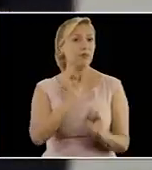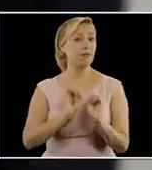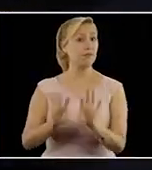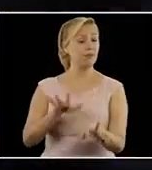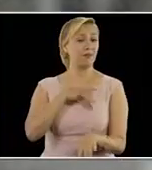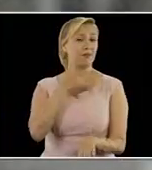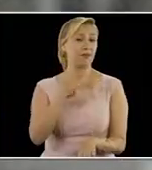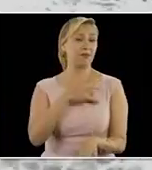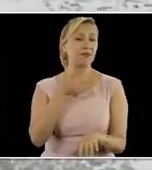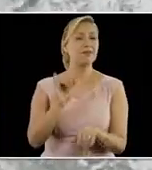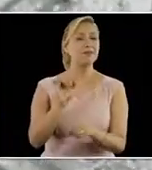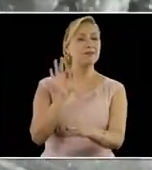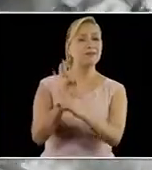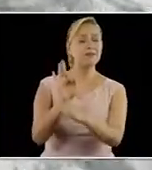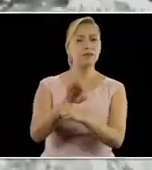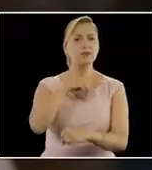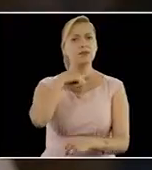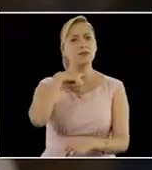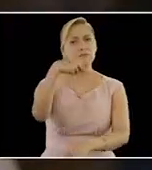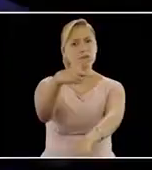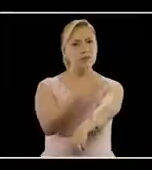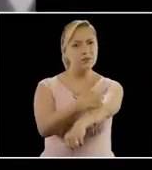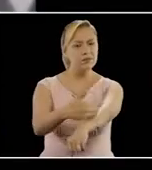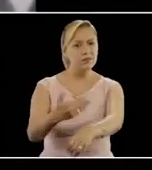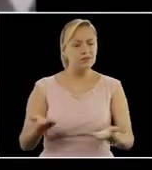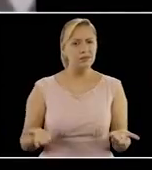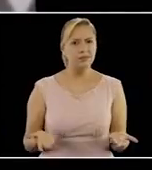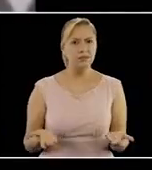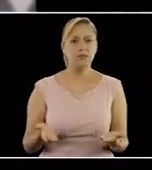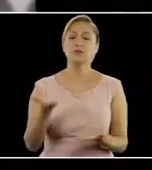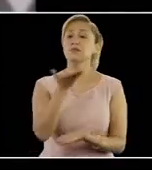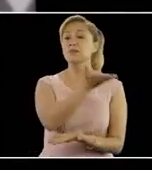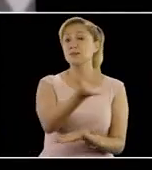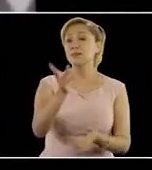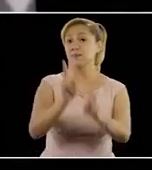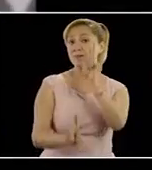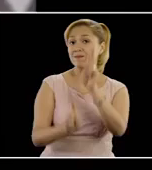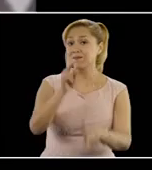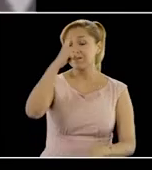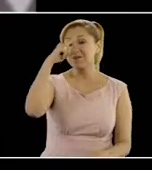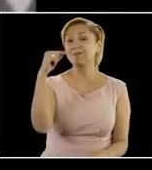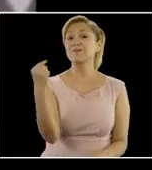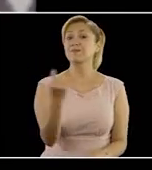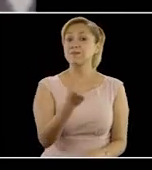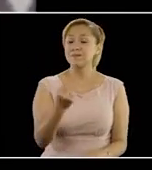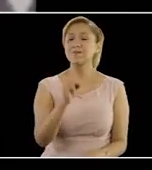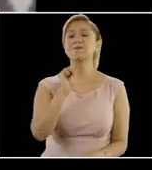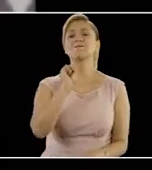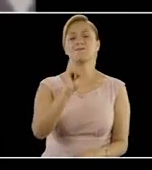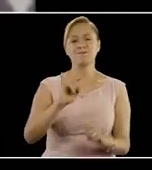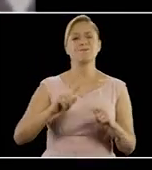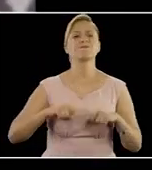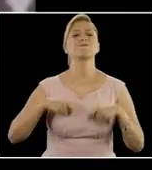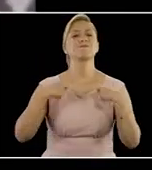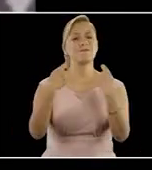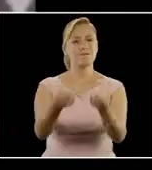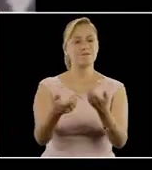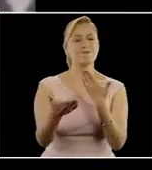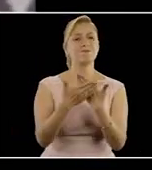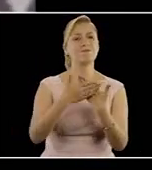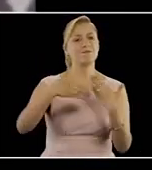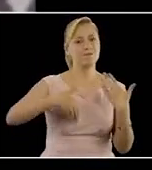criminales y delincuentes con una amnistía que te amenaza a ti y a tu familia. Convocar a un diálogo para que